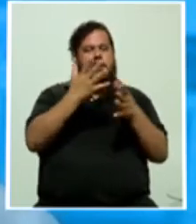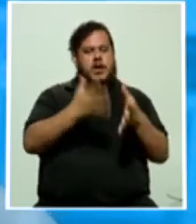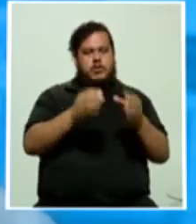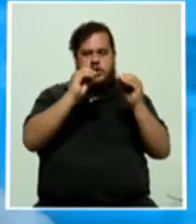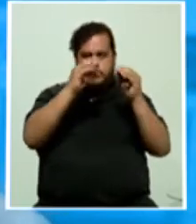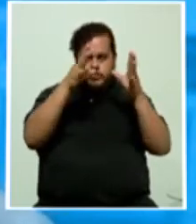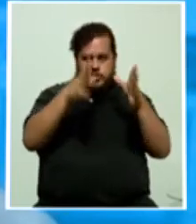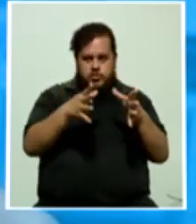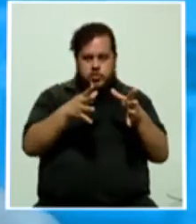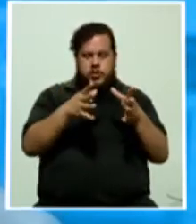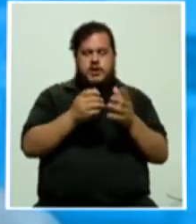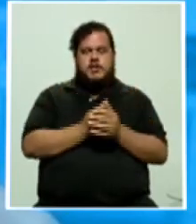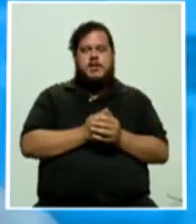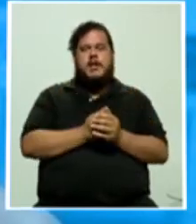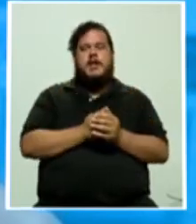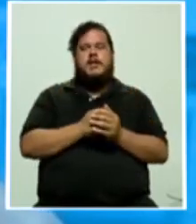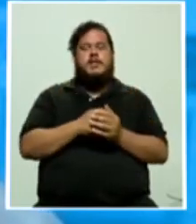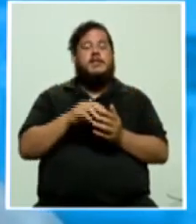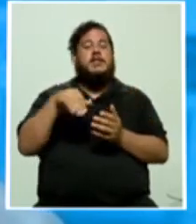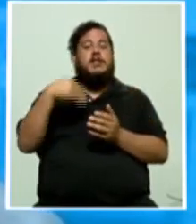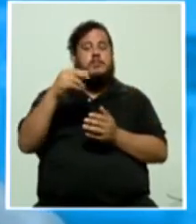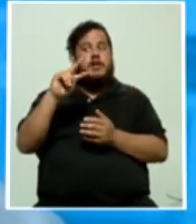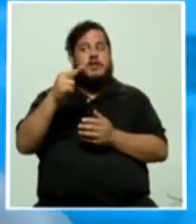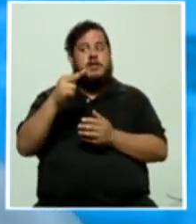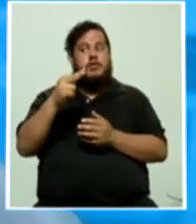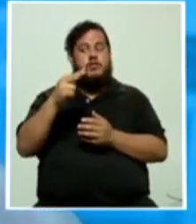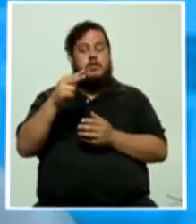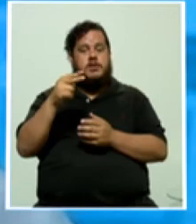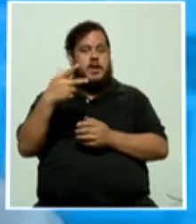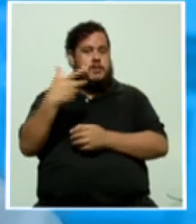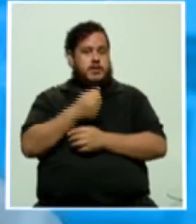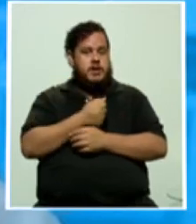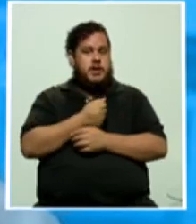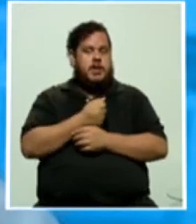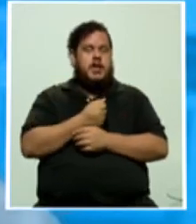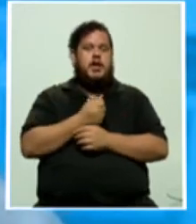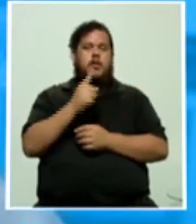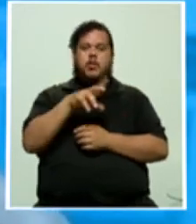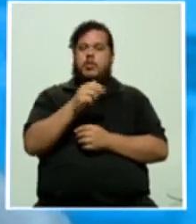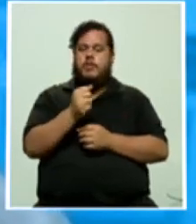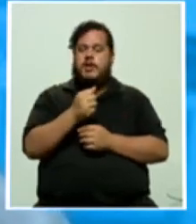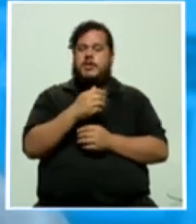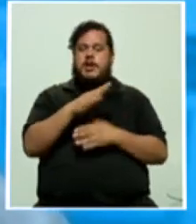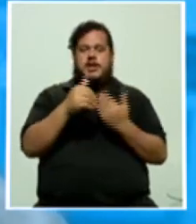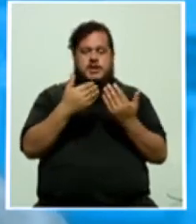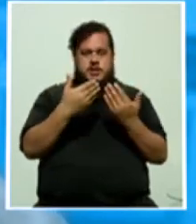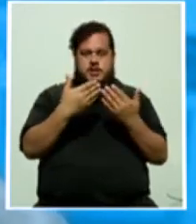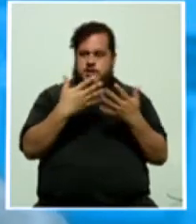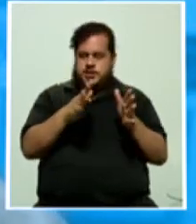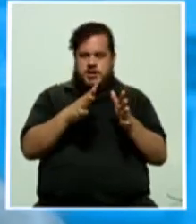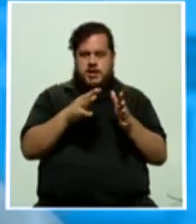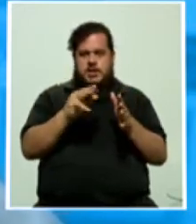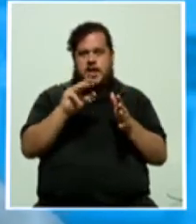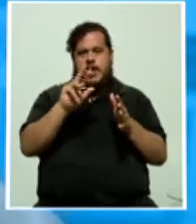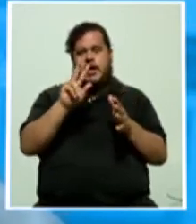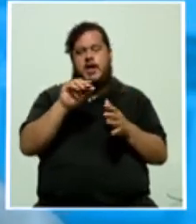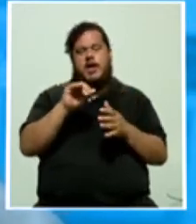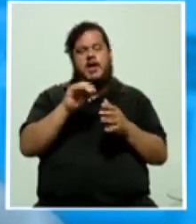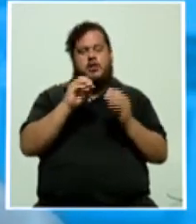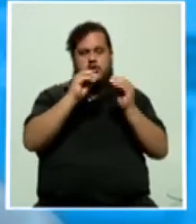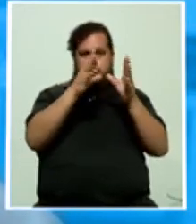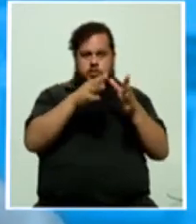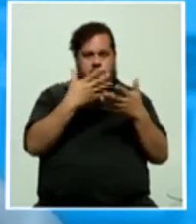se hará la segunda dosis y se calcula dentro de un mes el personal educativo de Israel está inmunizado, con lo cual la apertura